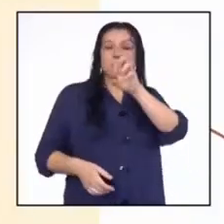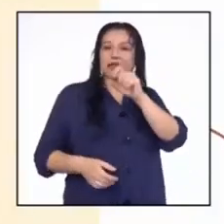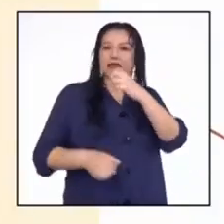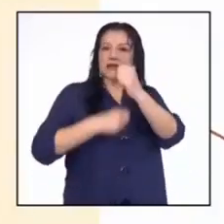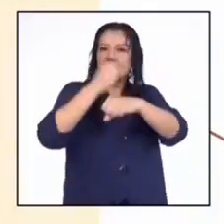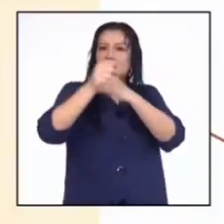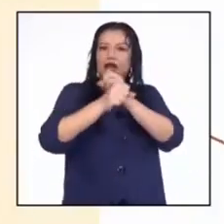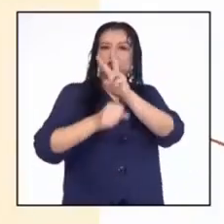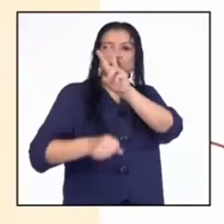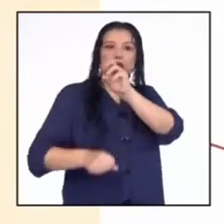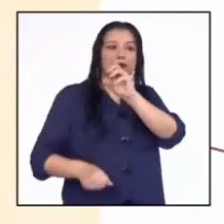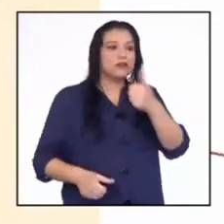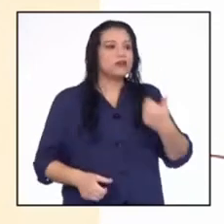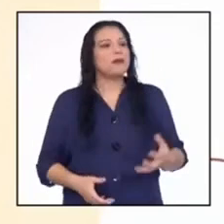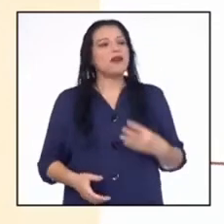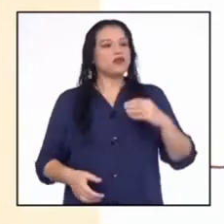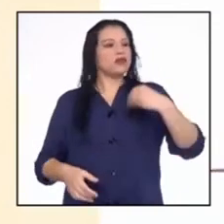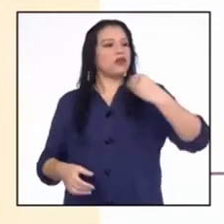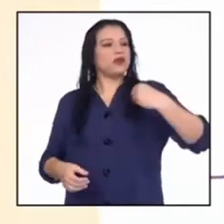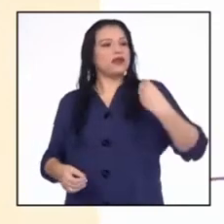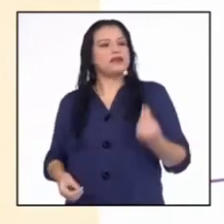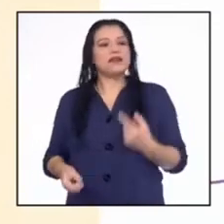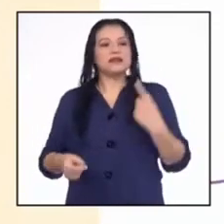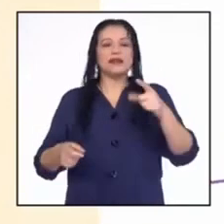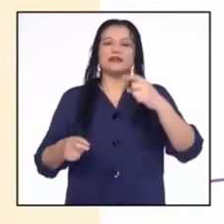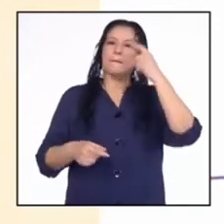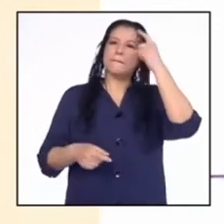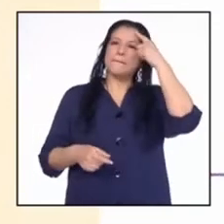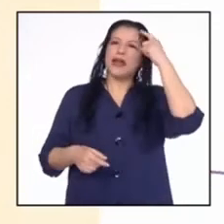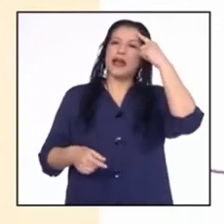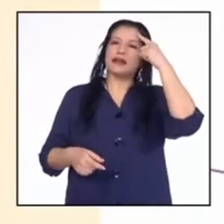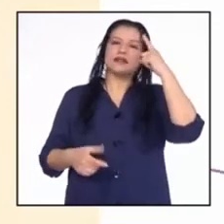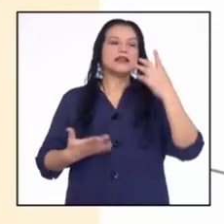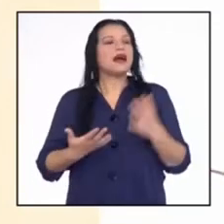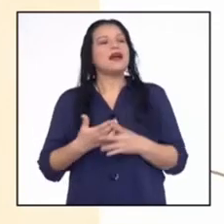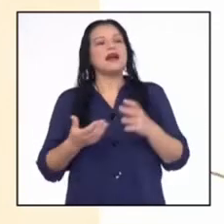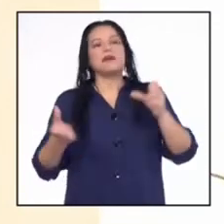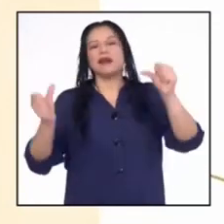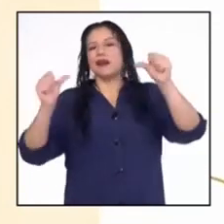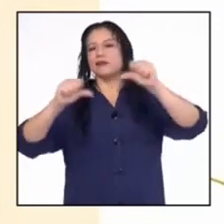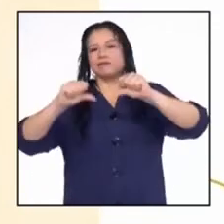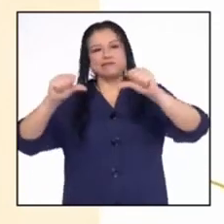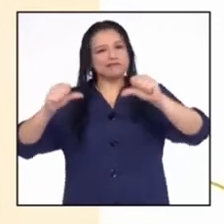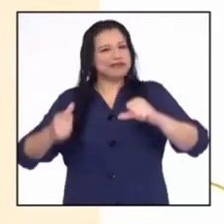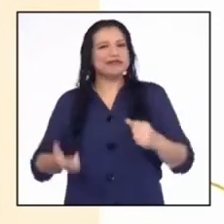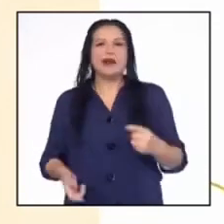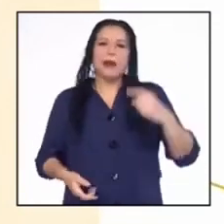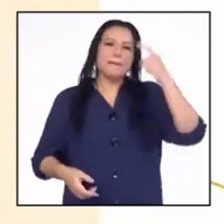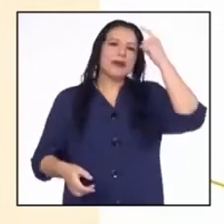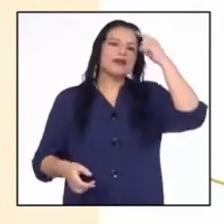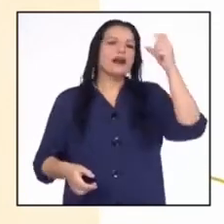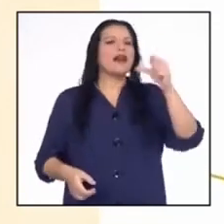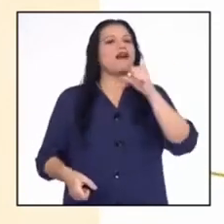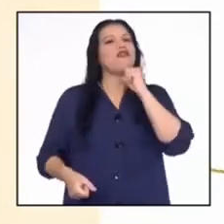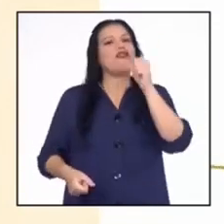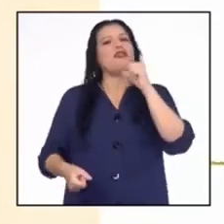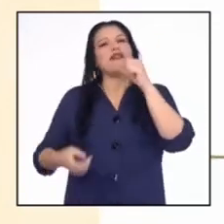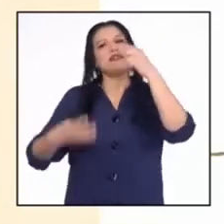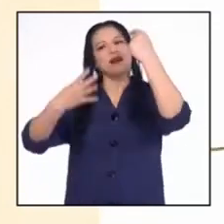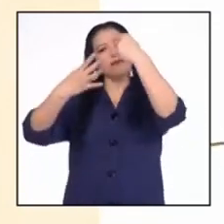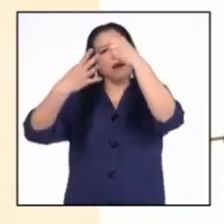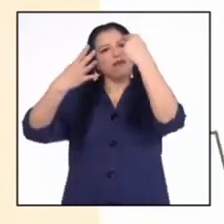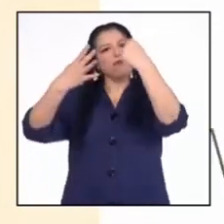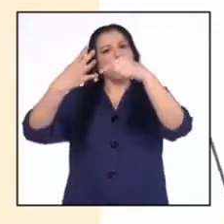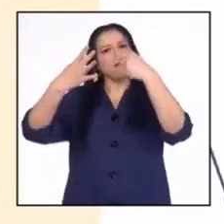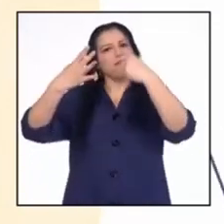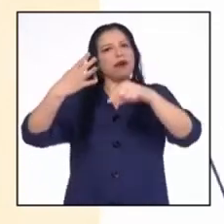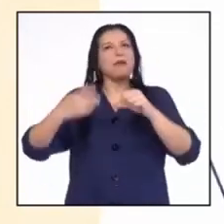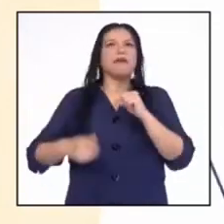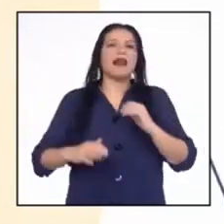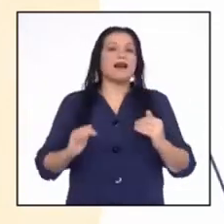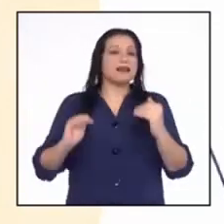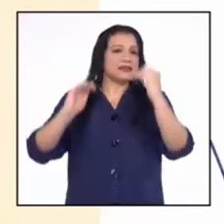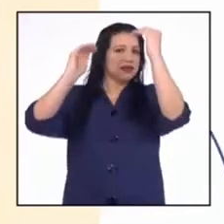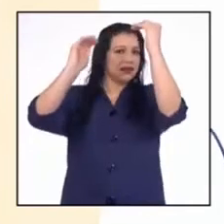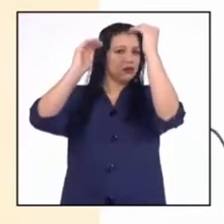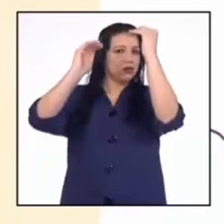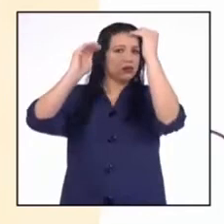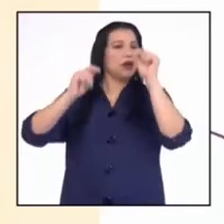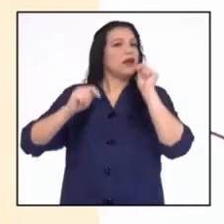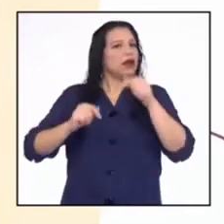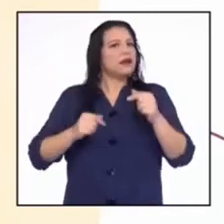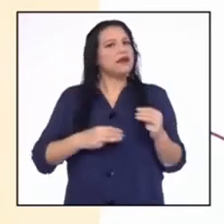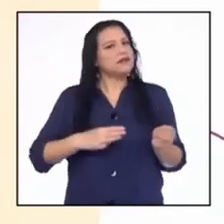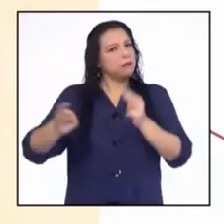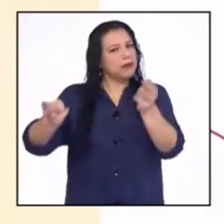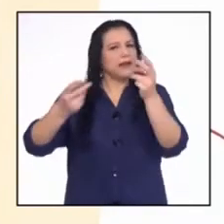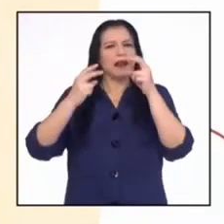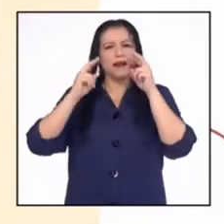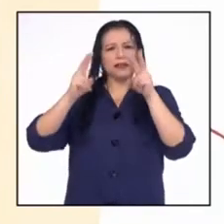dice, a los adolescentes se les pinta de forma deficitaria, o sea, que les falta cosas para poder ser adultos. Y esta forma de